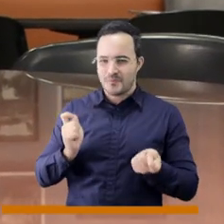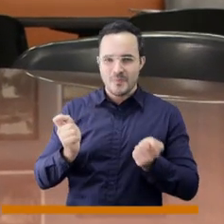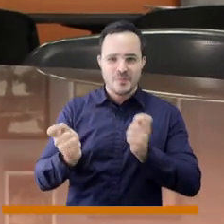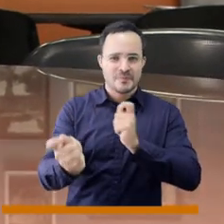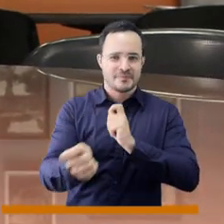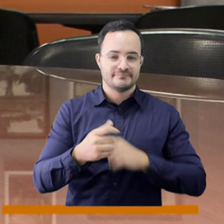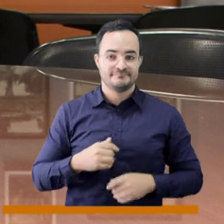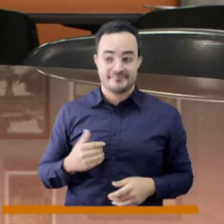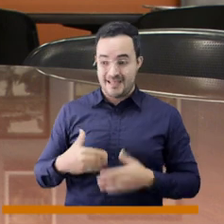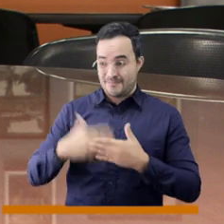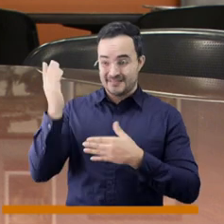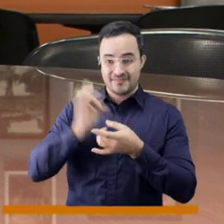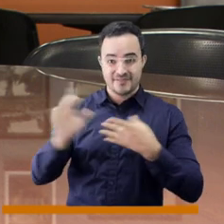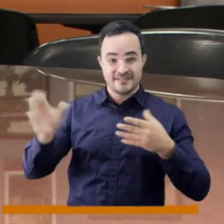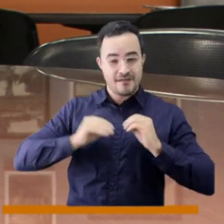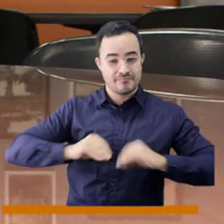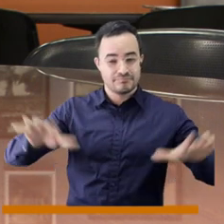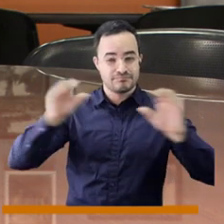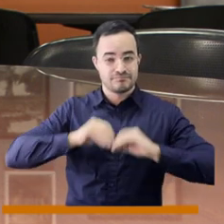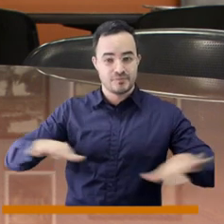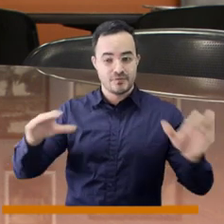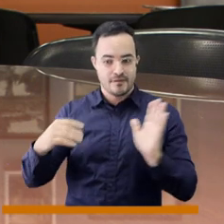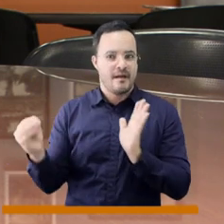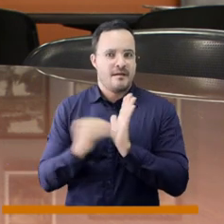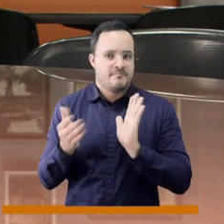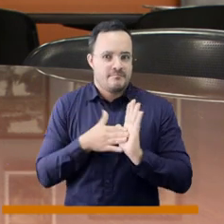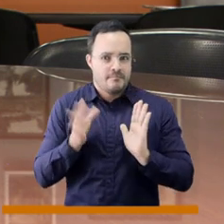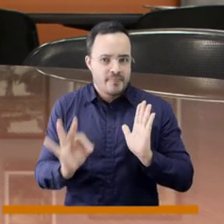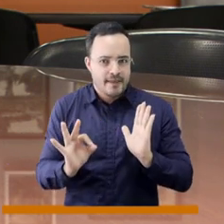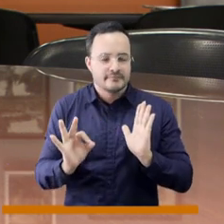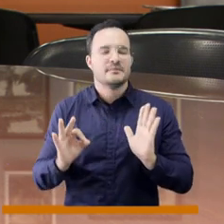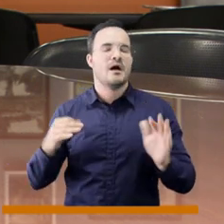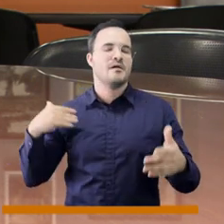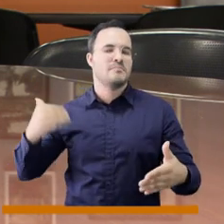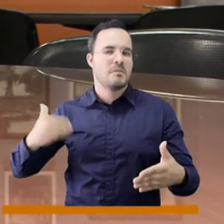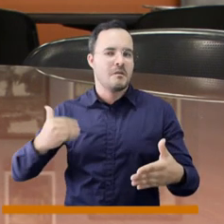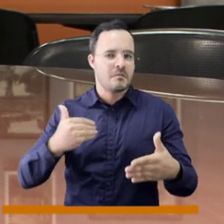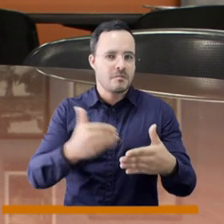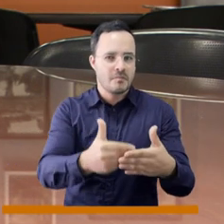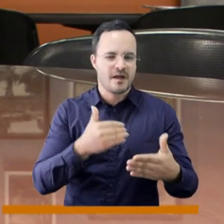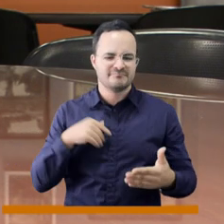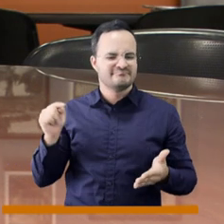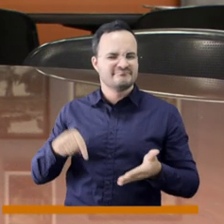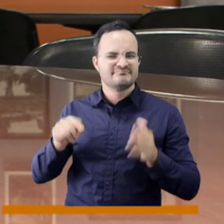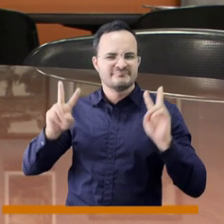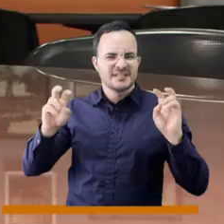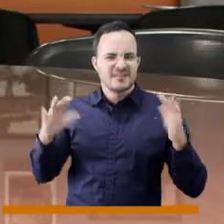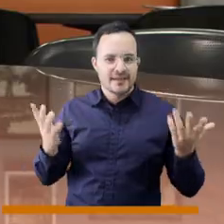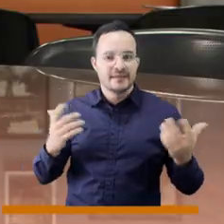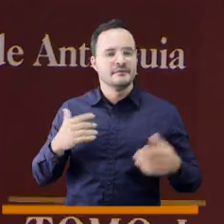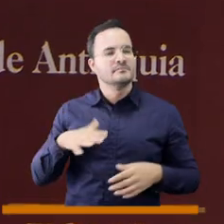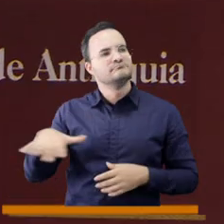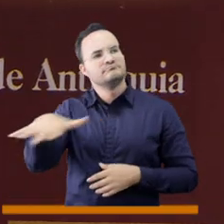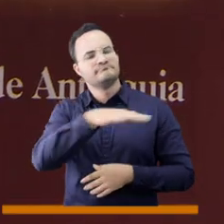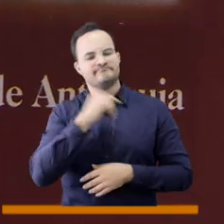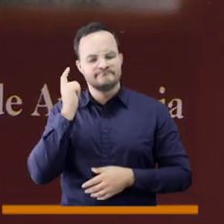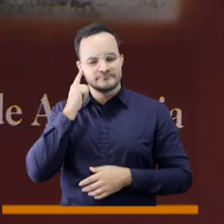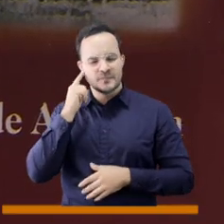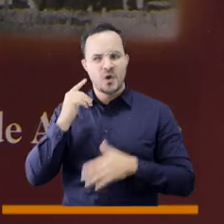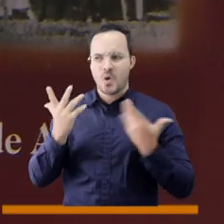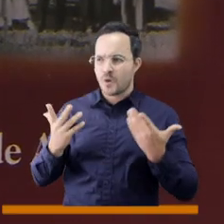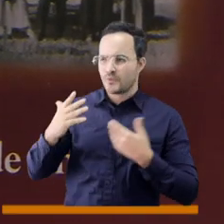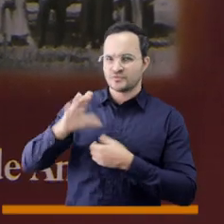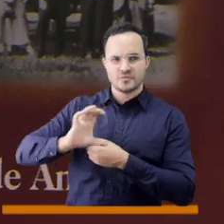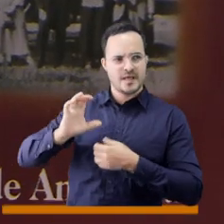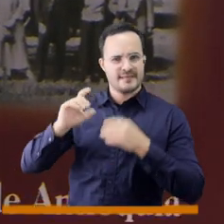publicación, pues ahí se puede ver cómo ha sido la discusión al interior del Consejo de algunas decisiones de ciudad. De hecho,